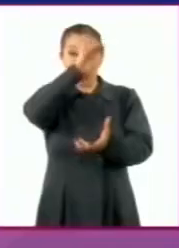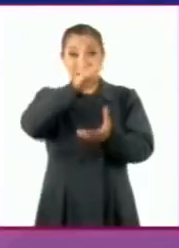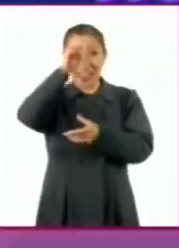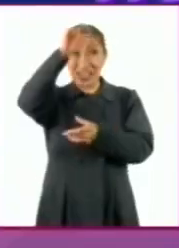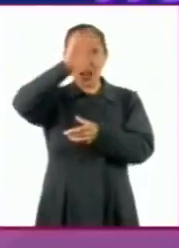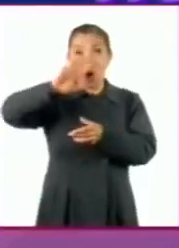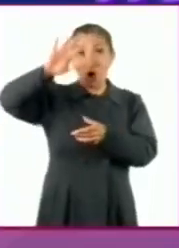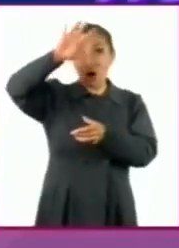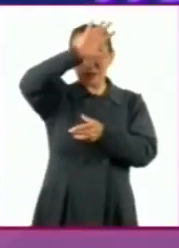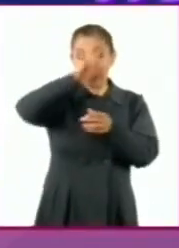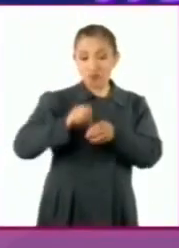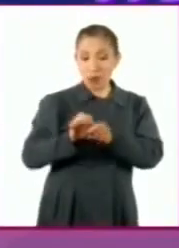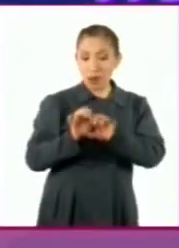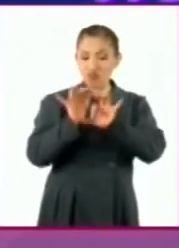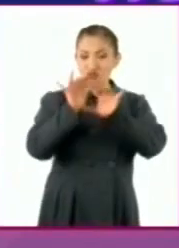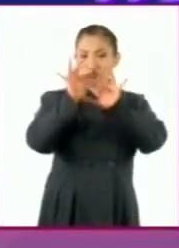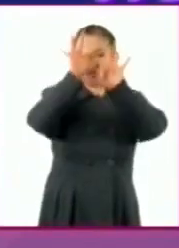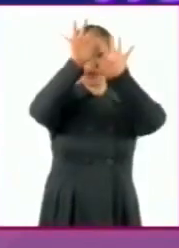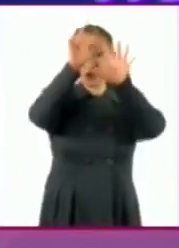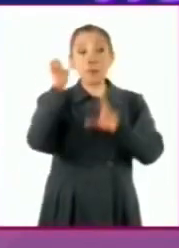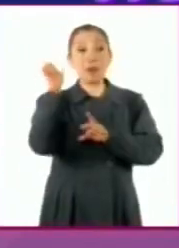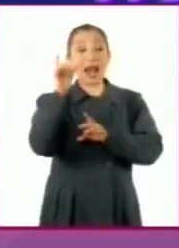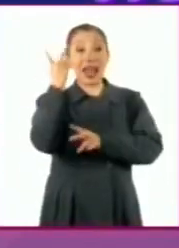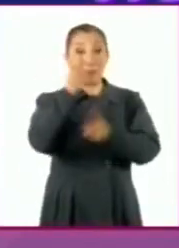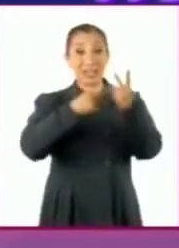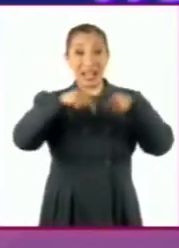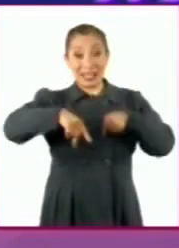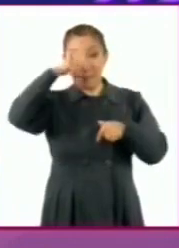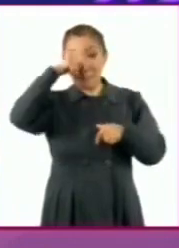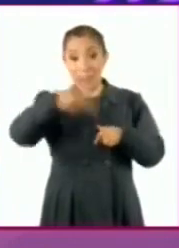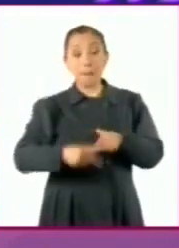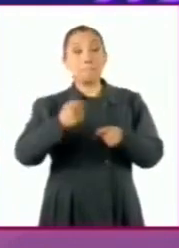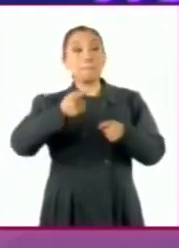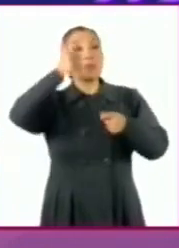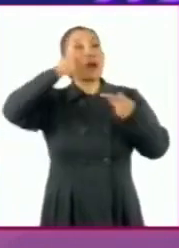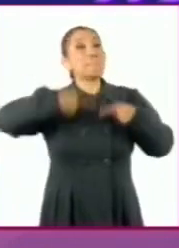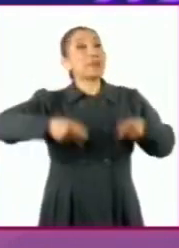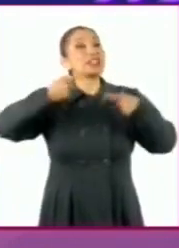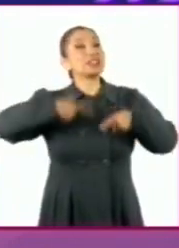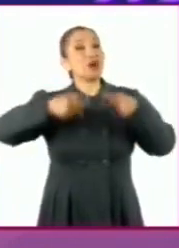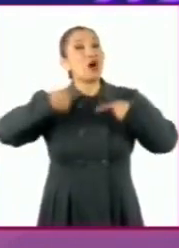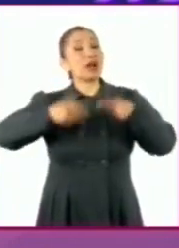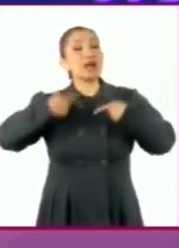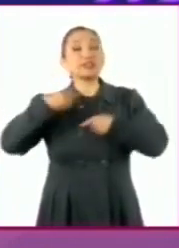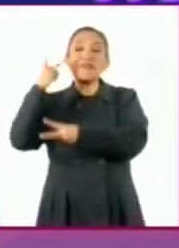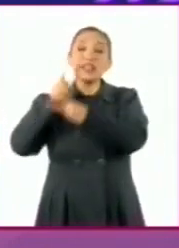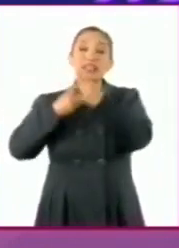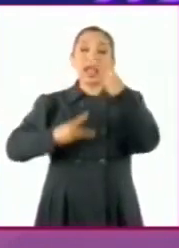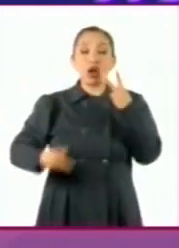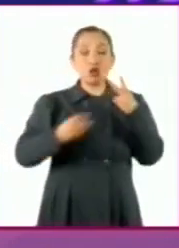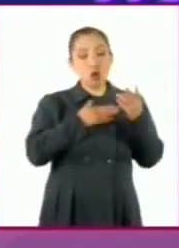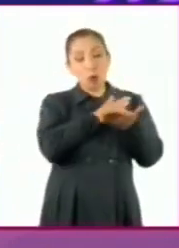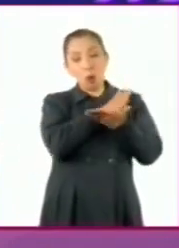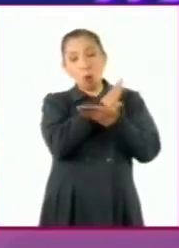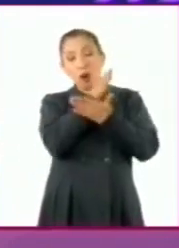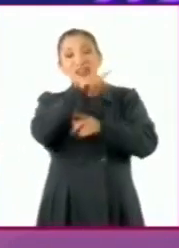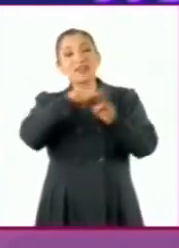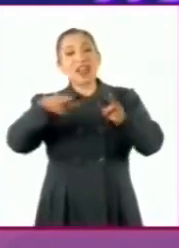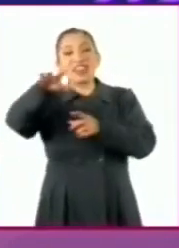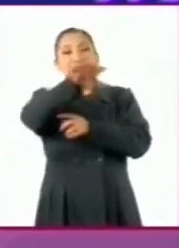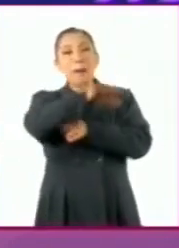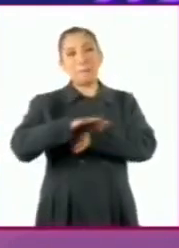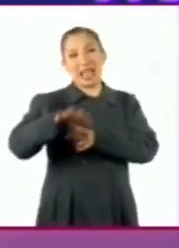Norteamérica. Así, para llegar a territorio mexicano, esos primeros habitantes tuvieron que transitar y adaptarse a distintos